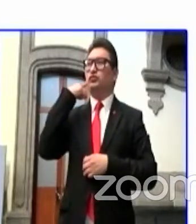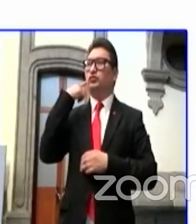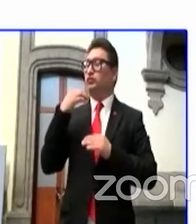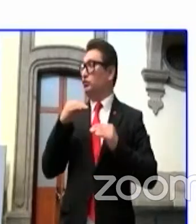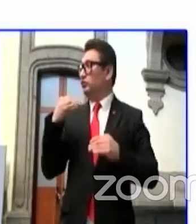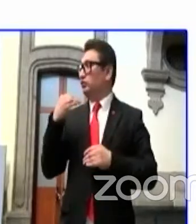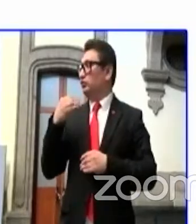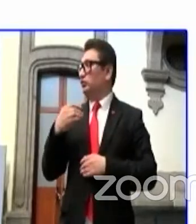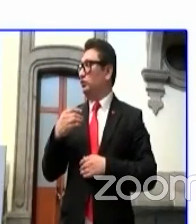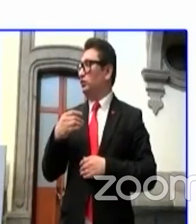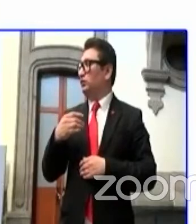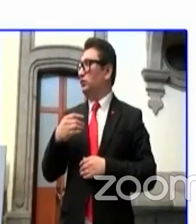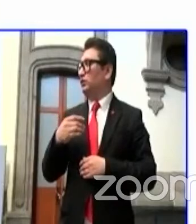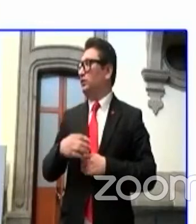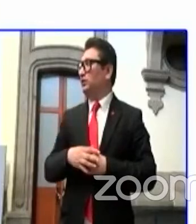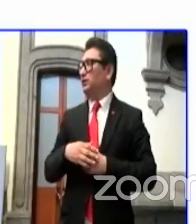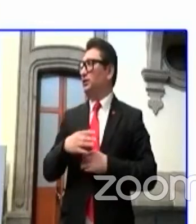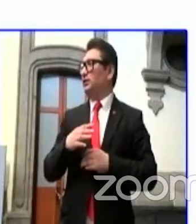Saludo.